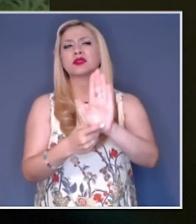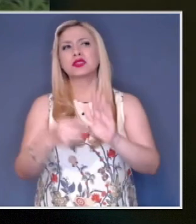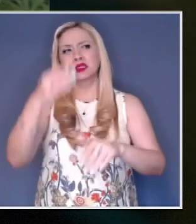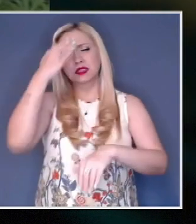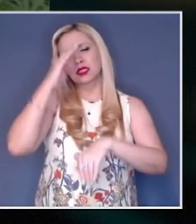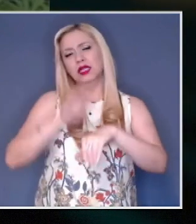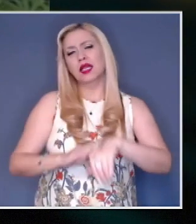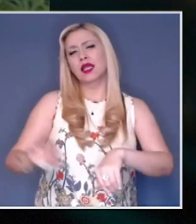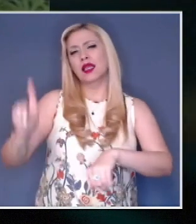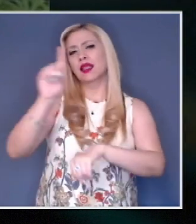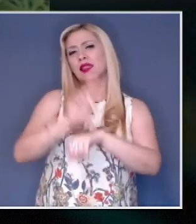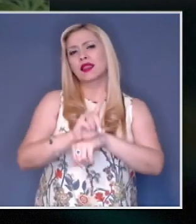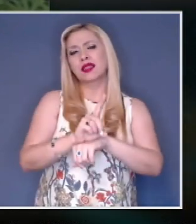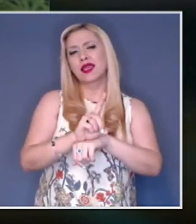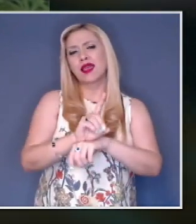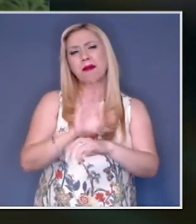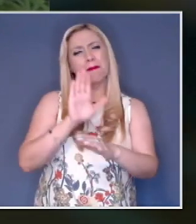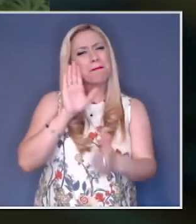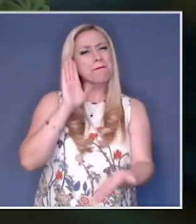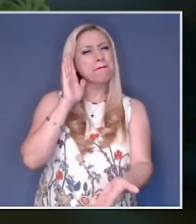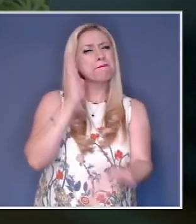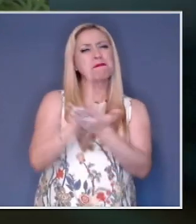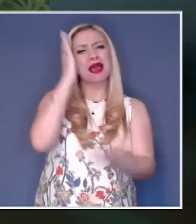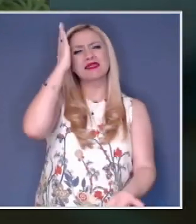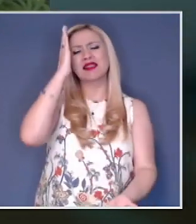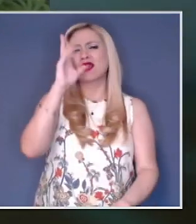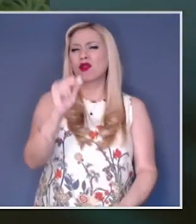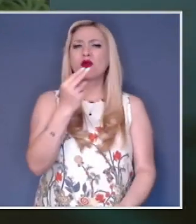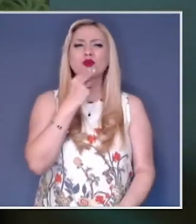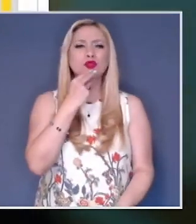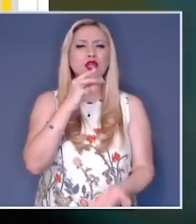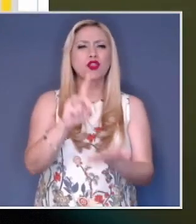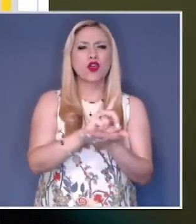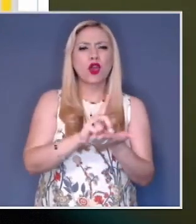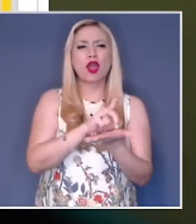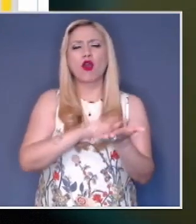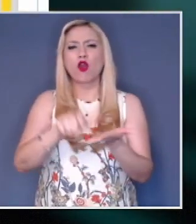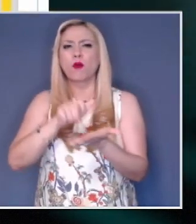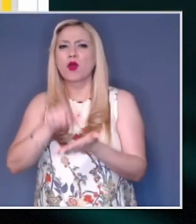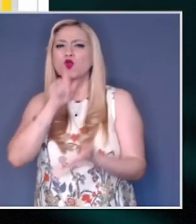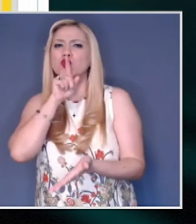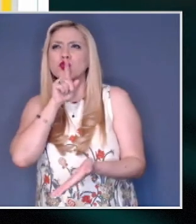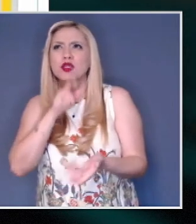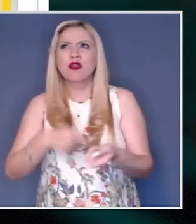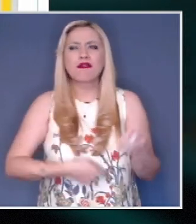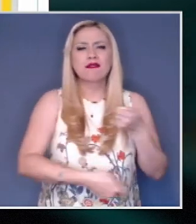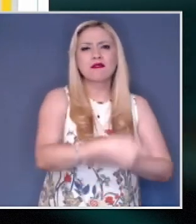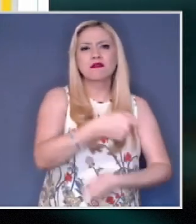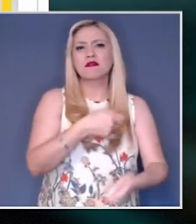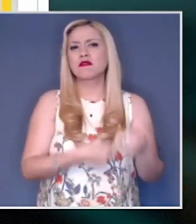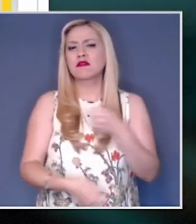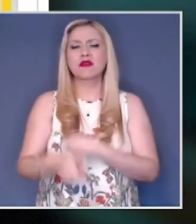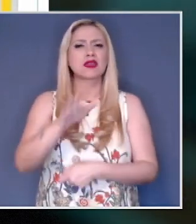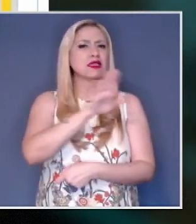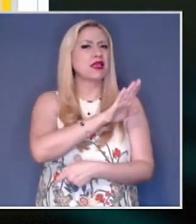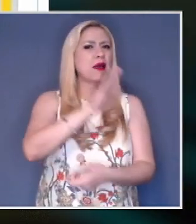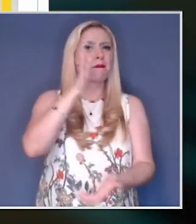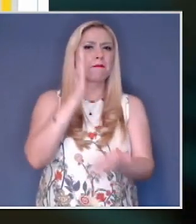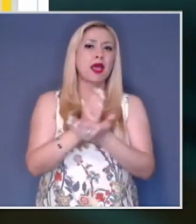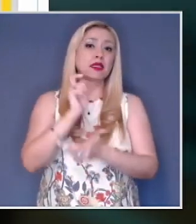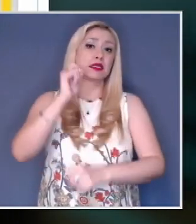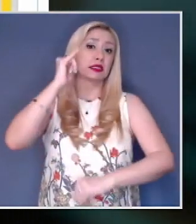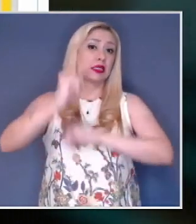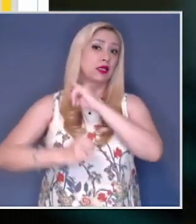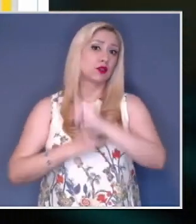de la Lucha contra el Uso Indebido y el Tráfico Ilícito de Drogas. El informe estima que en 2020, 284 millones